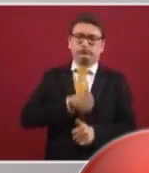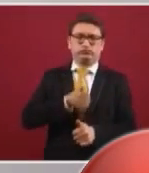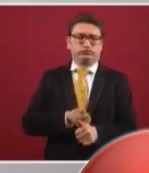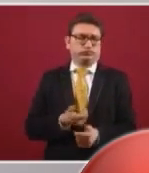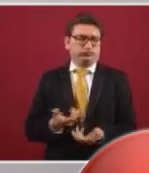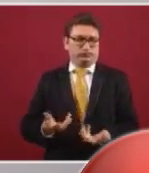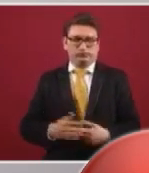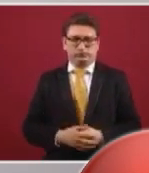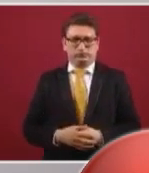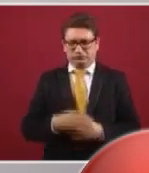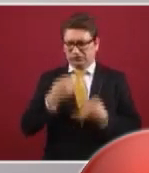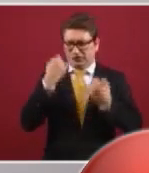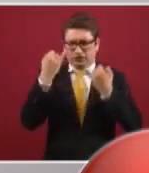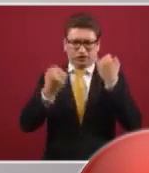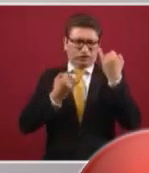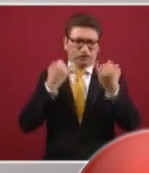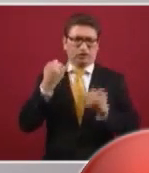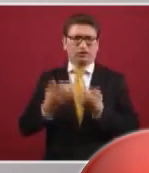sin ton ni son,